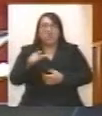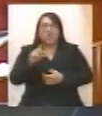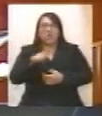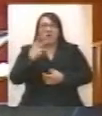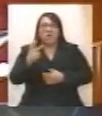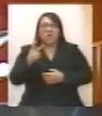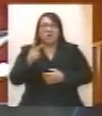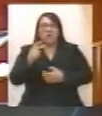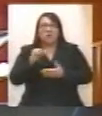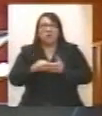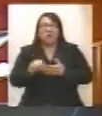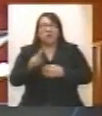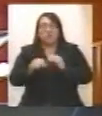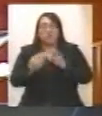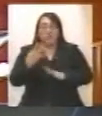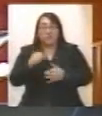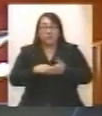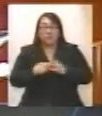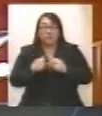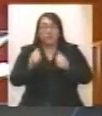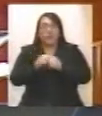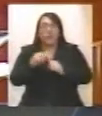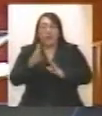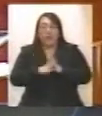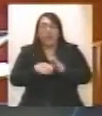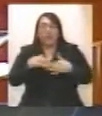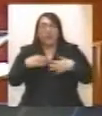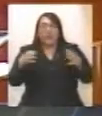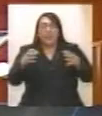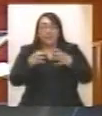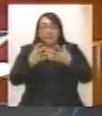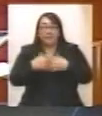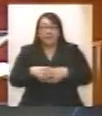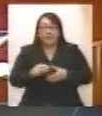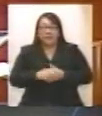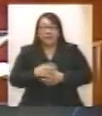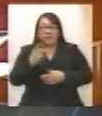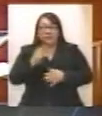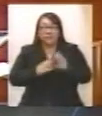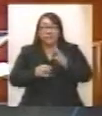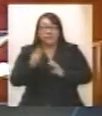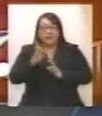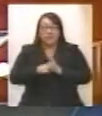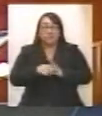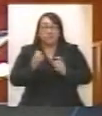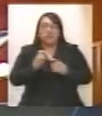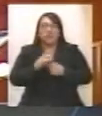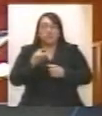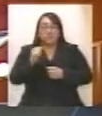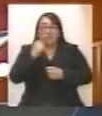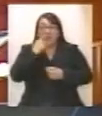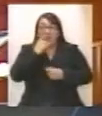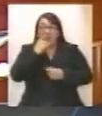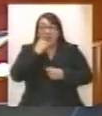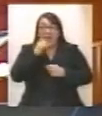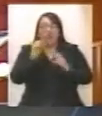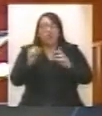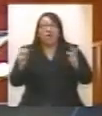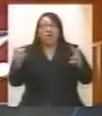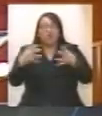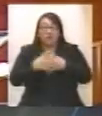del 2014 se contará con el fondo MIPYME para financiar fondos de garantía o